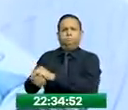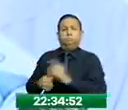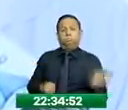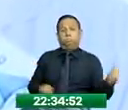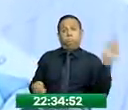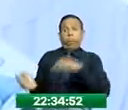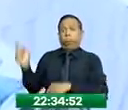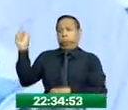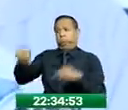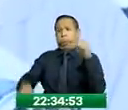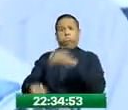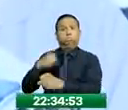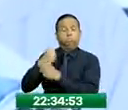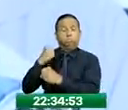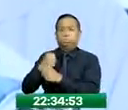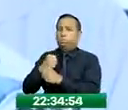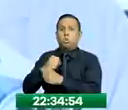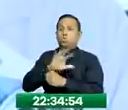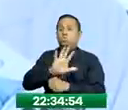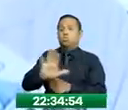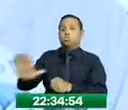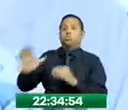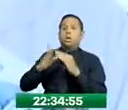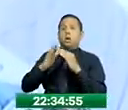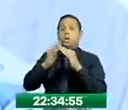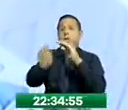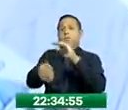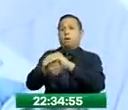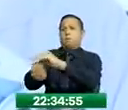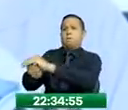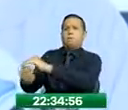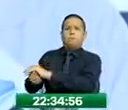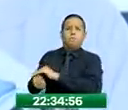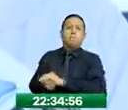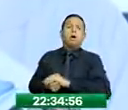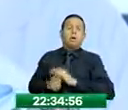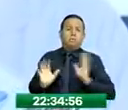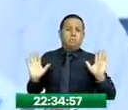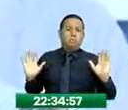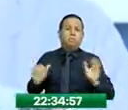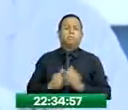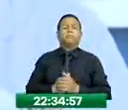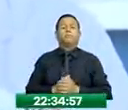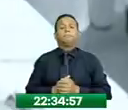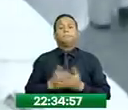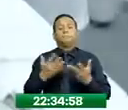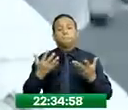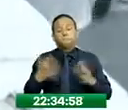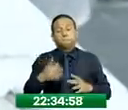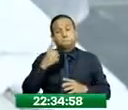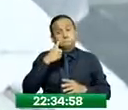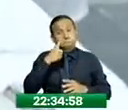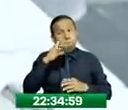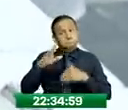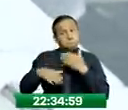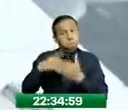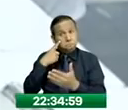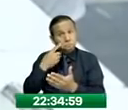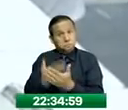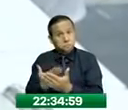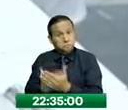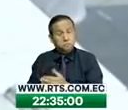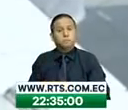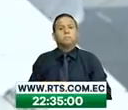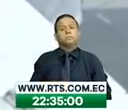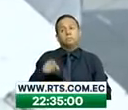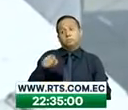a trabajar están en cuarentena domiciliaria hasta que tengo la prueba el estado de salud de los médicos que dieron